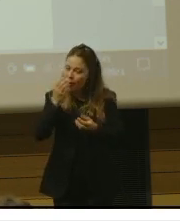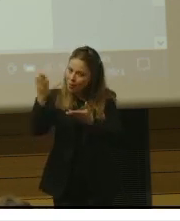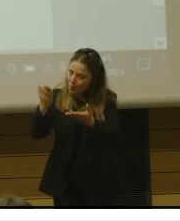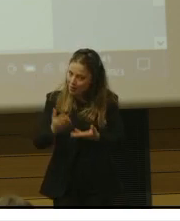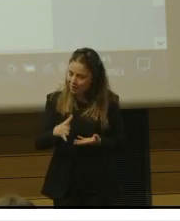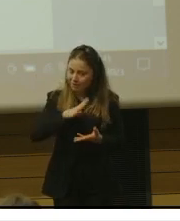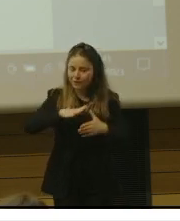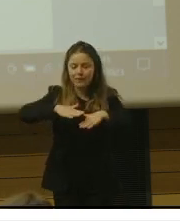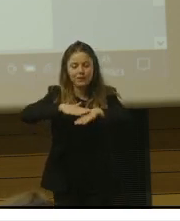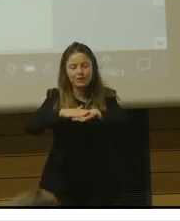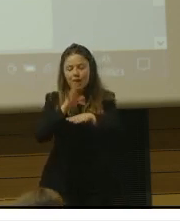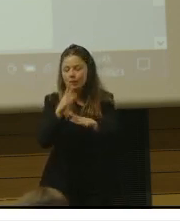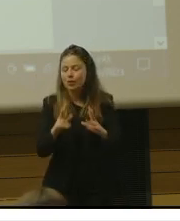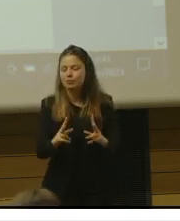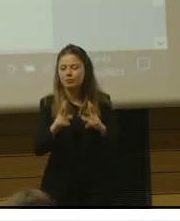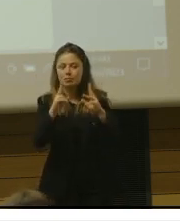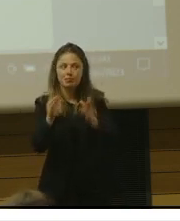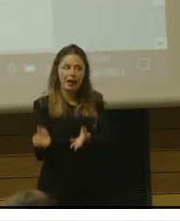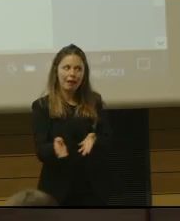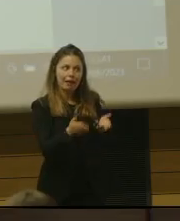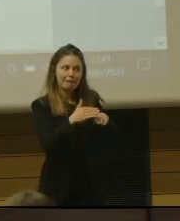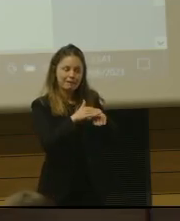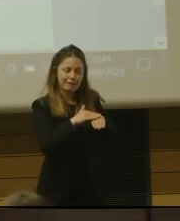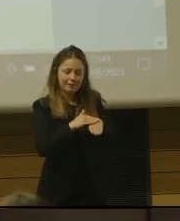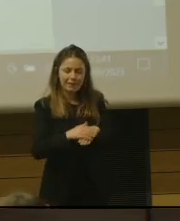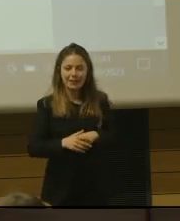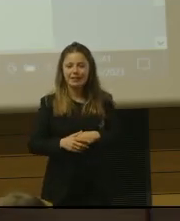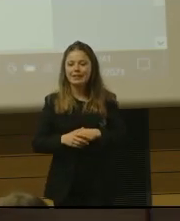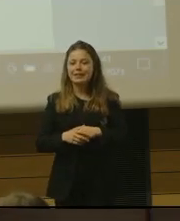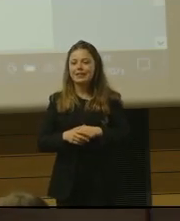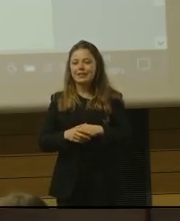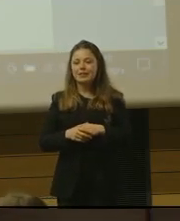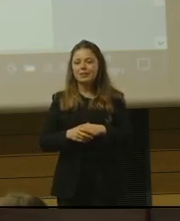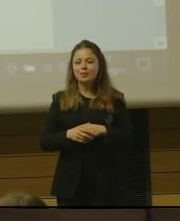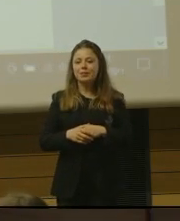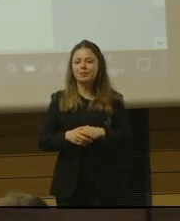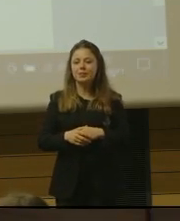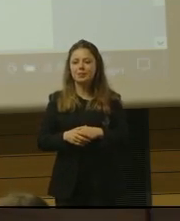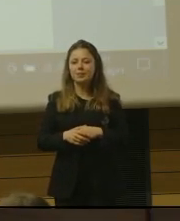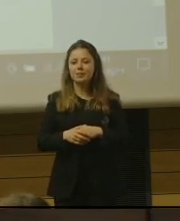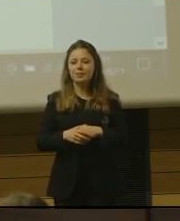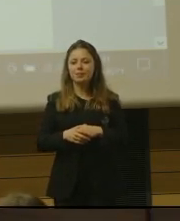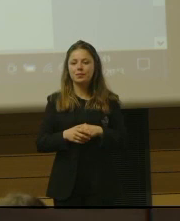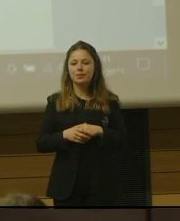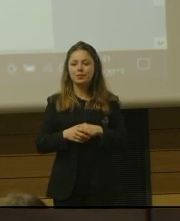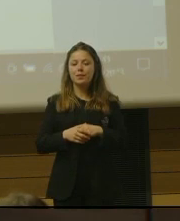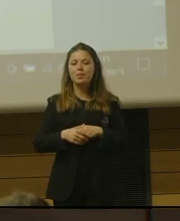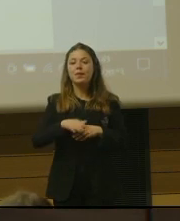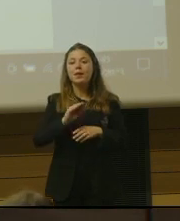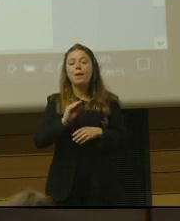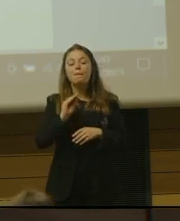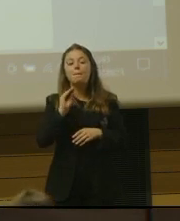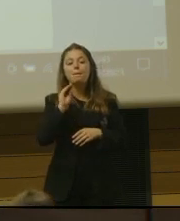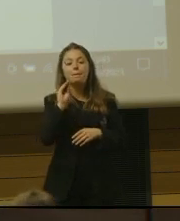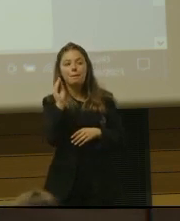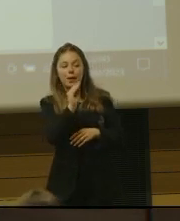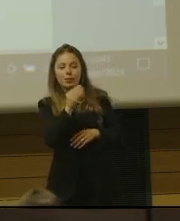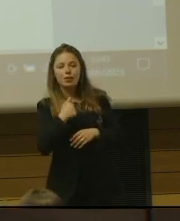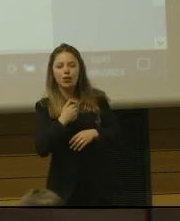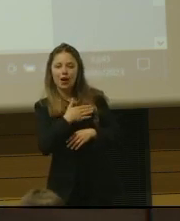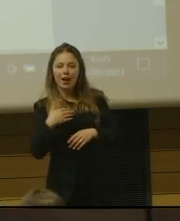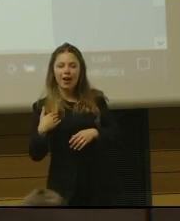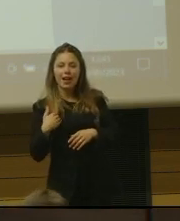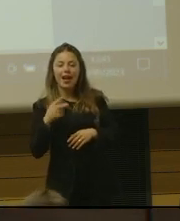¿vale? Perdón por este inciso. Adelante, perdona, Bueno, una de las preguntas que le quería hacer a Hugo